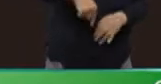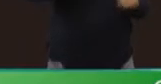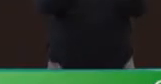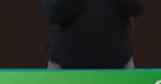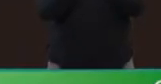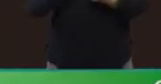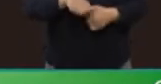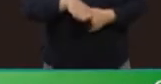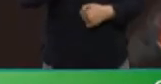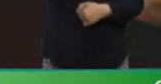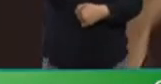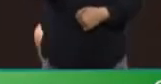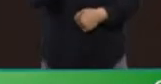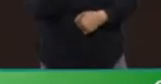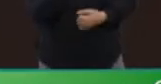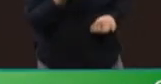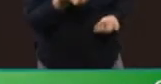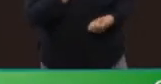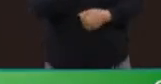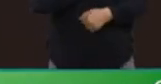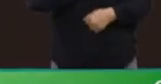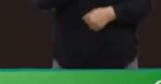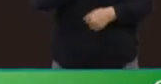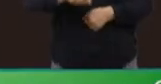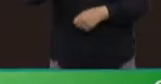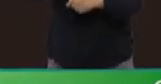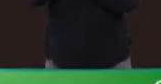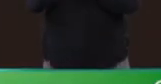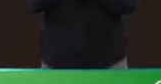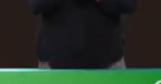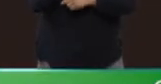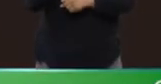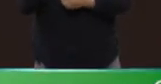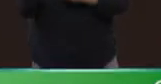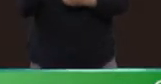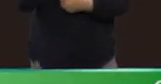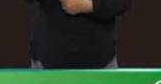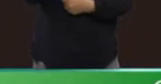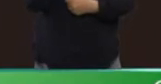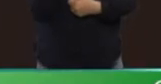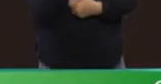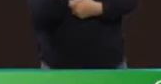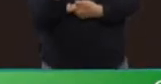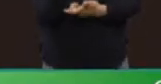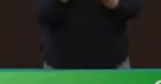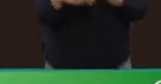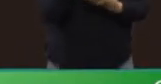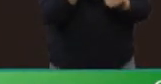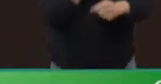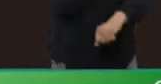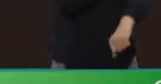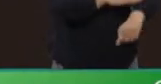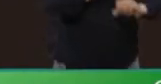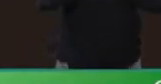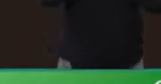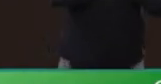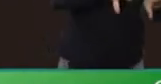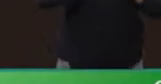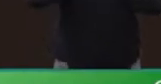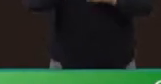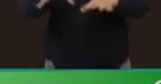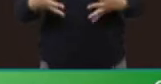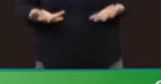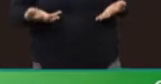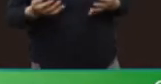tristemente hay gente adultos mayores que viven en condiciones precarias y que son abandonados por los familiares tomemos en